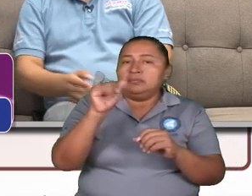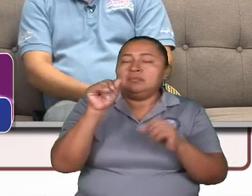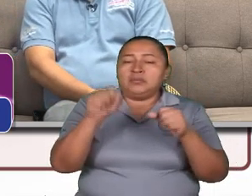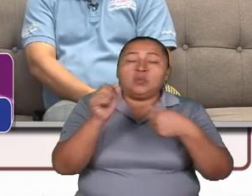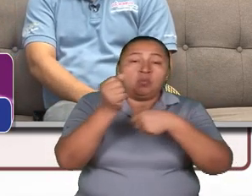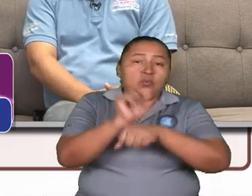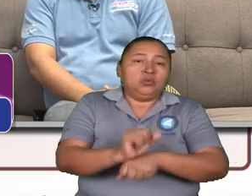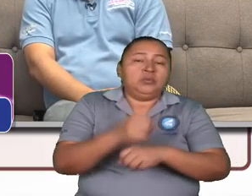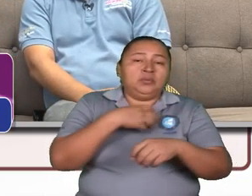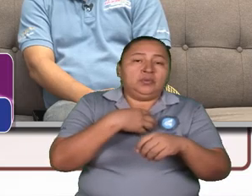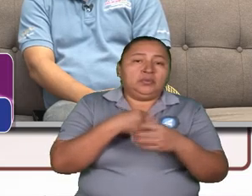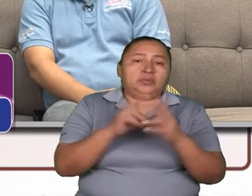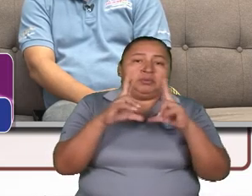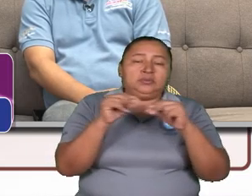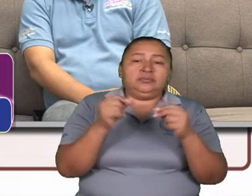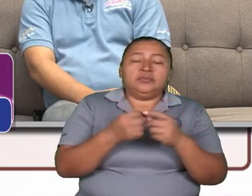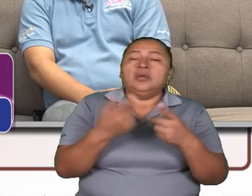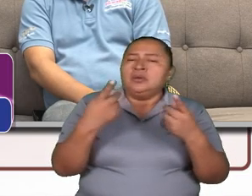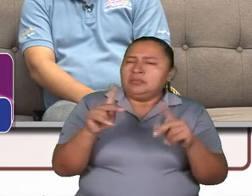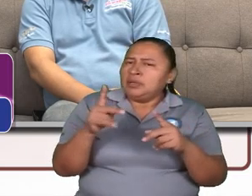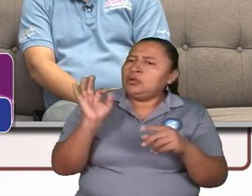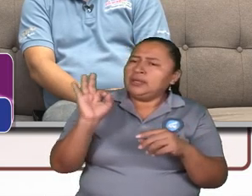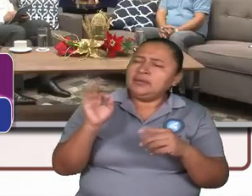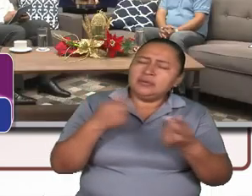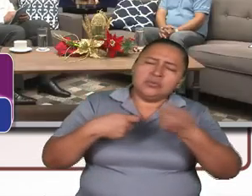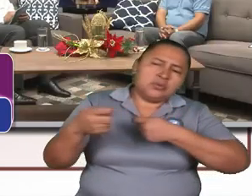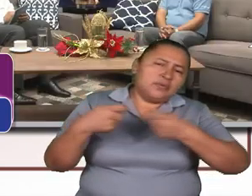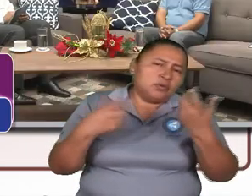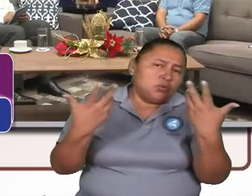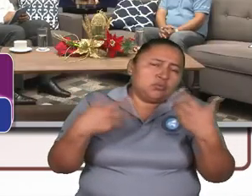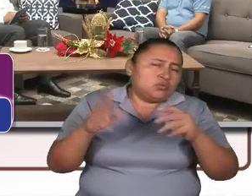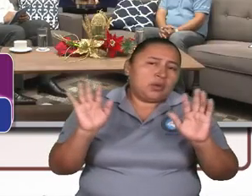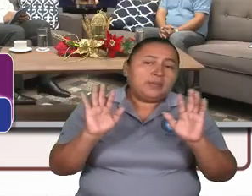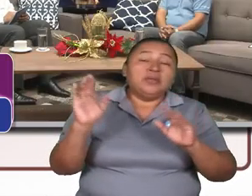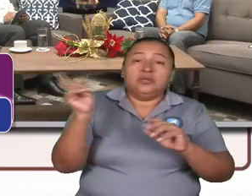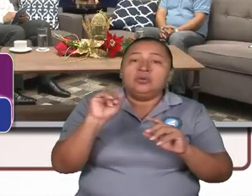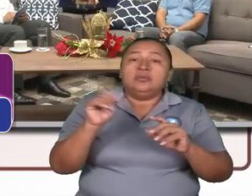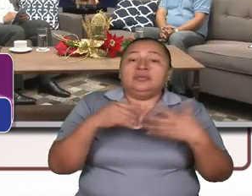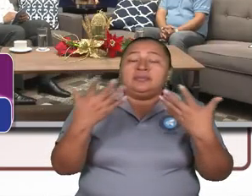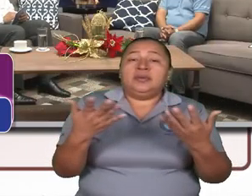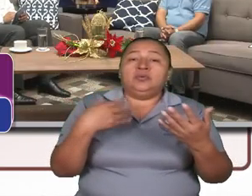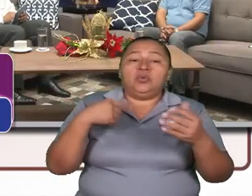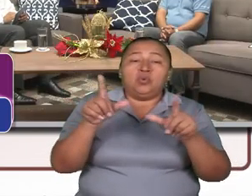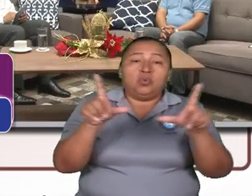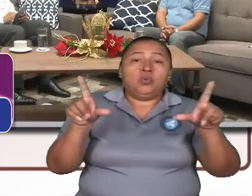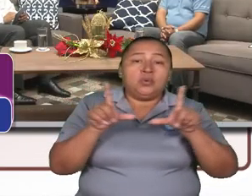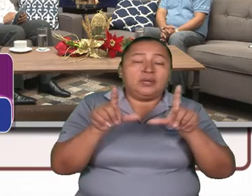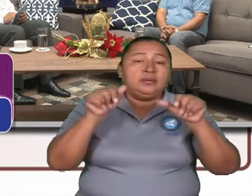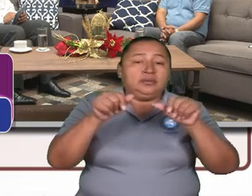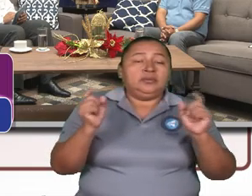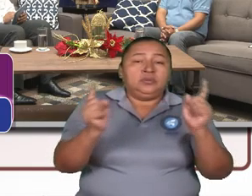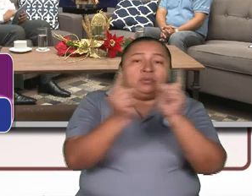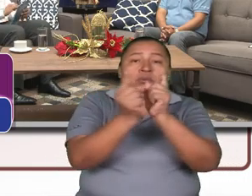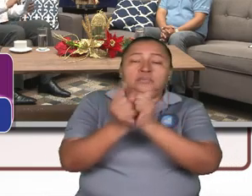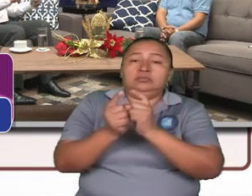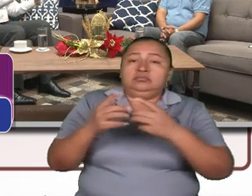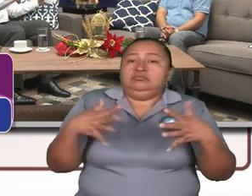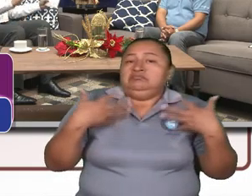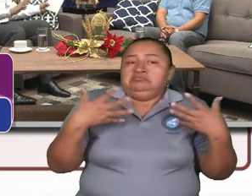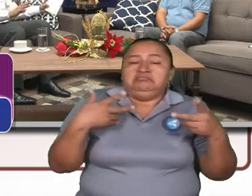vendiendo ya los uniformes. Es decir, okay, es que de todo se puede encontrar en este mercadito navideño, y todo